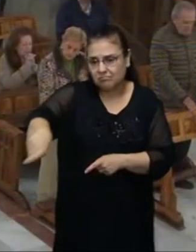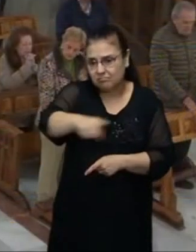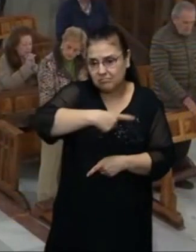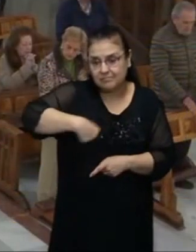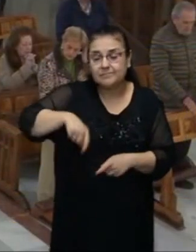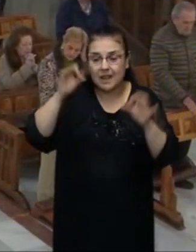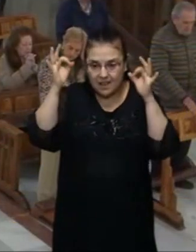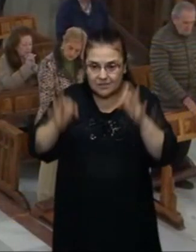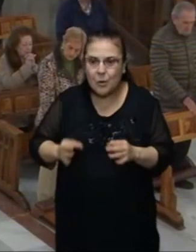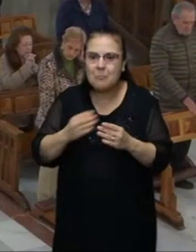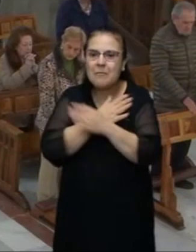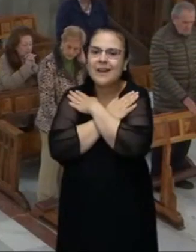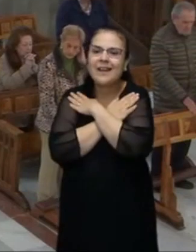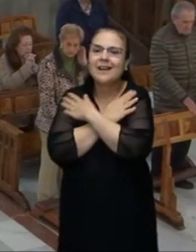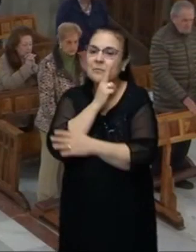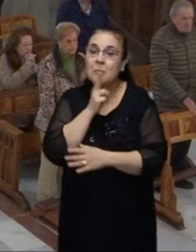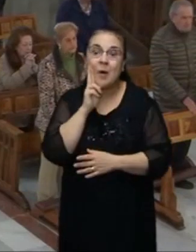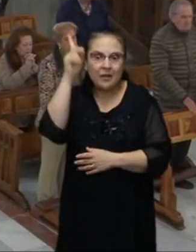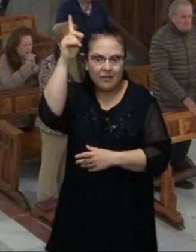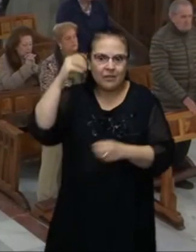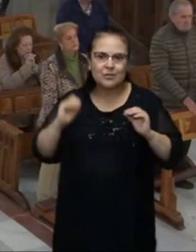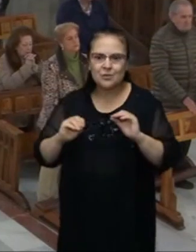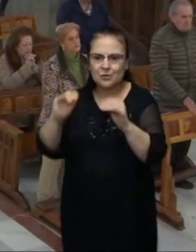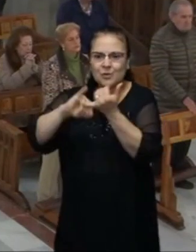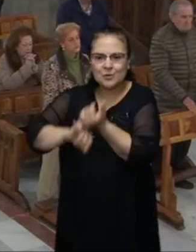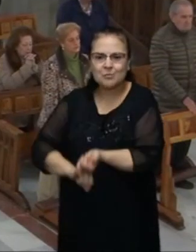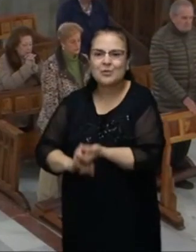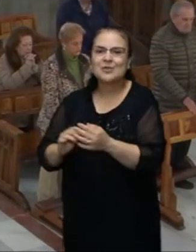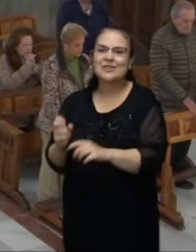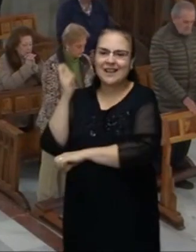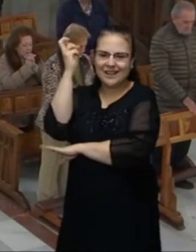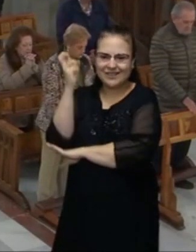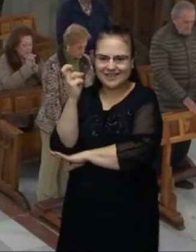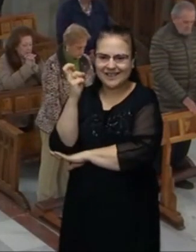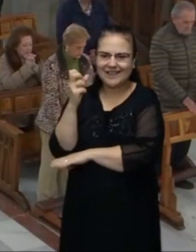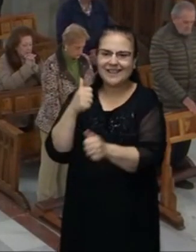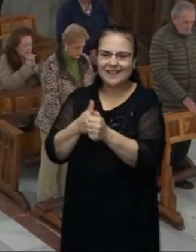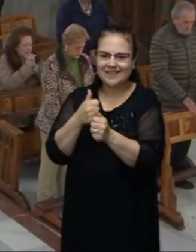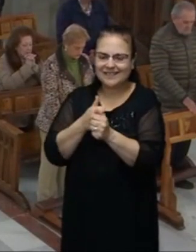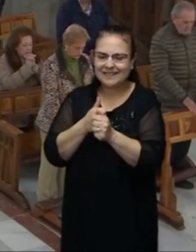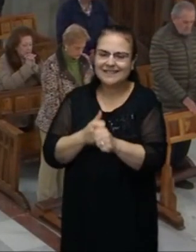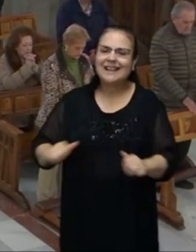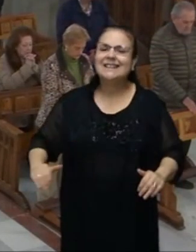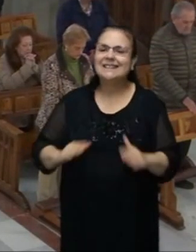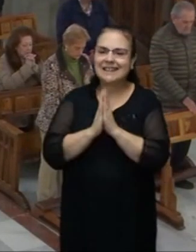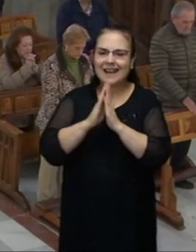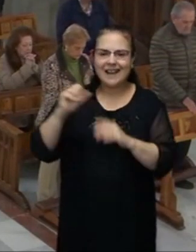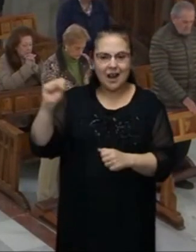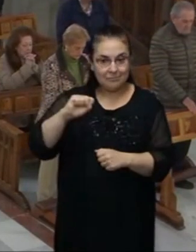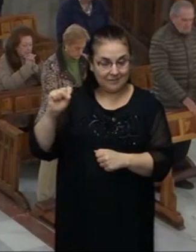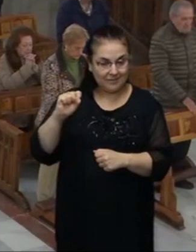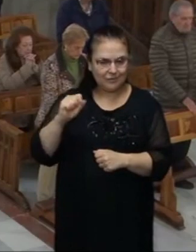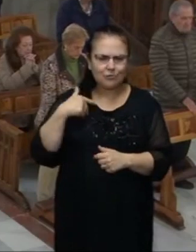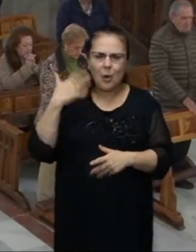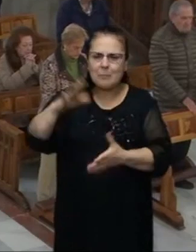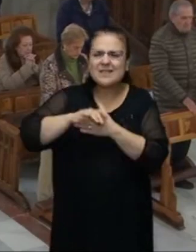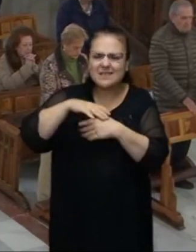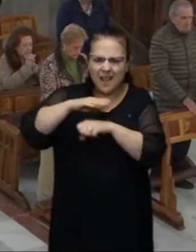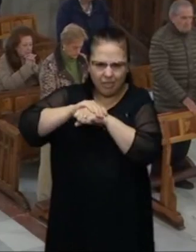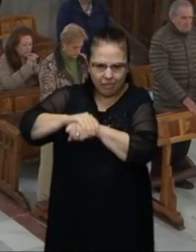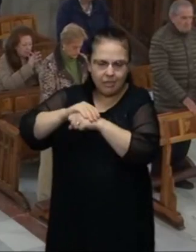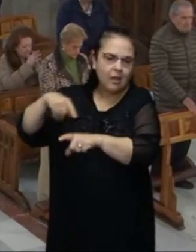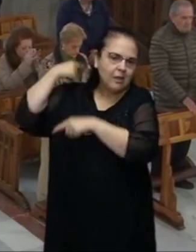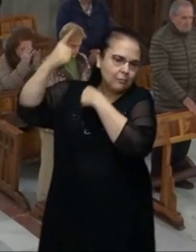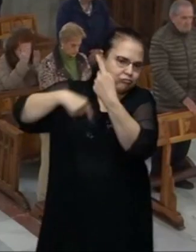Y así con María, la Virgen Madre de Dios, su esposo San José, los apóstoles, San Alberto Magno y cuantos vivieron en tu amistad a través de los